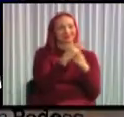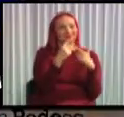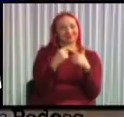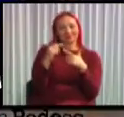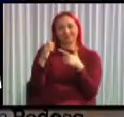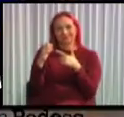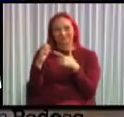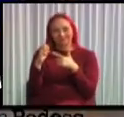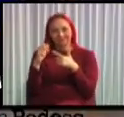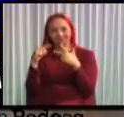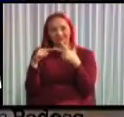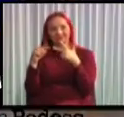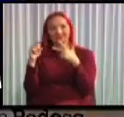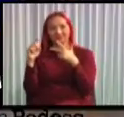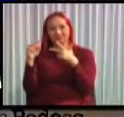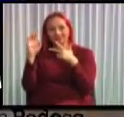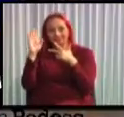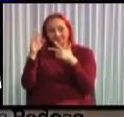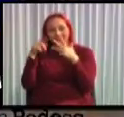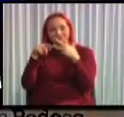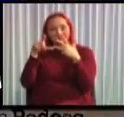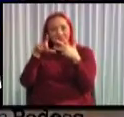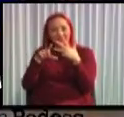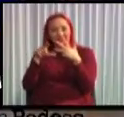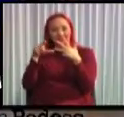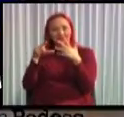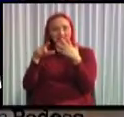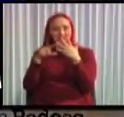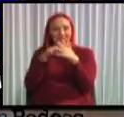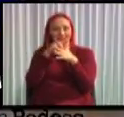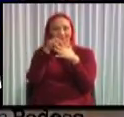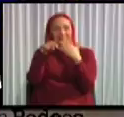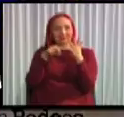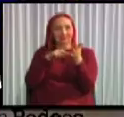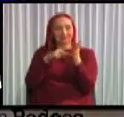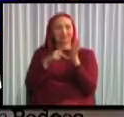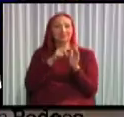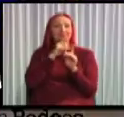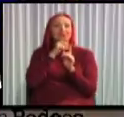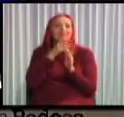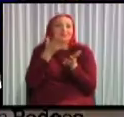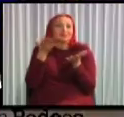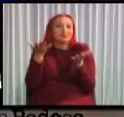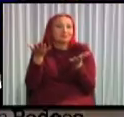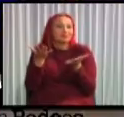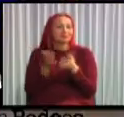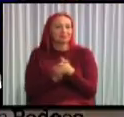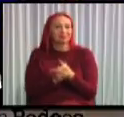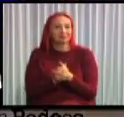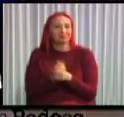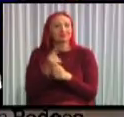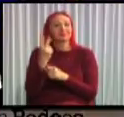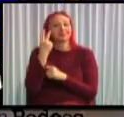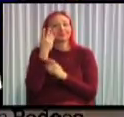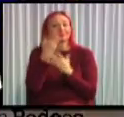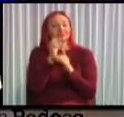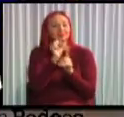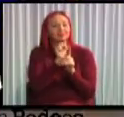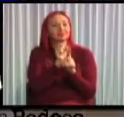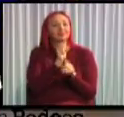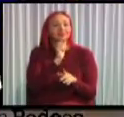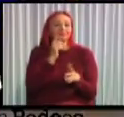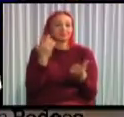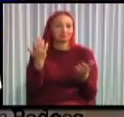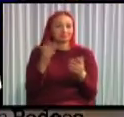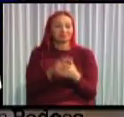Puro, el Bate, puro. Jupas, Ligas. Sí, todo eso, o sea, lo ha hablado. Es una situación así como que,